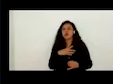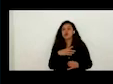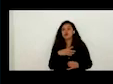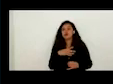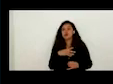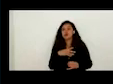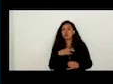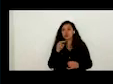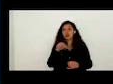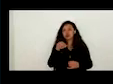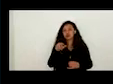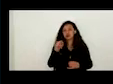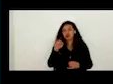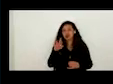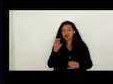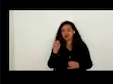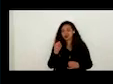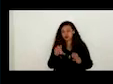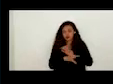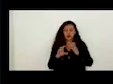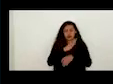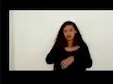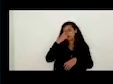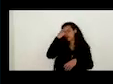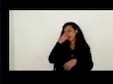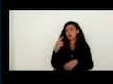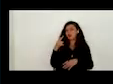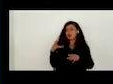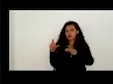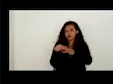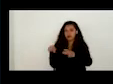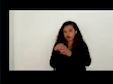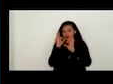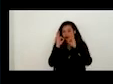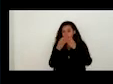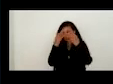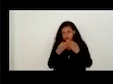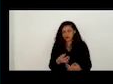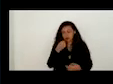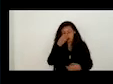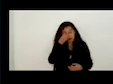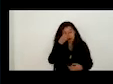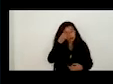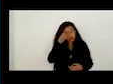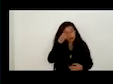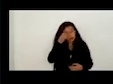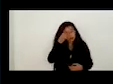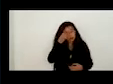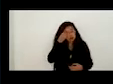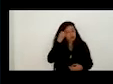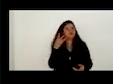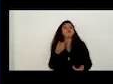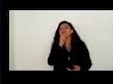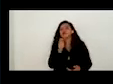consumamos de esta parte completa de forma adecuada. Es decir, si yo